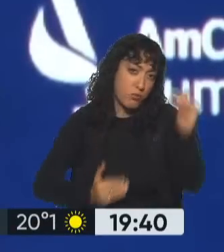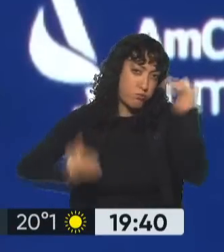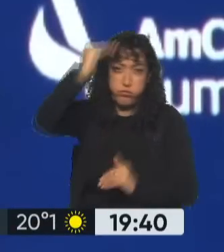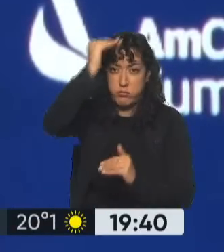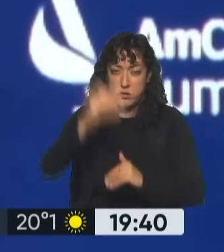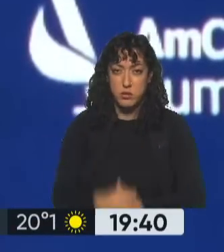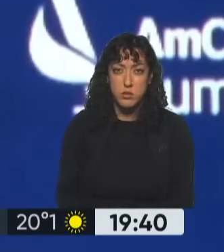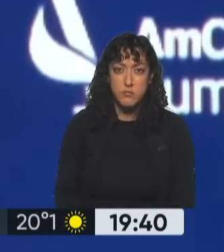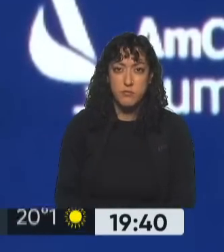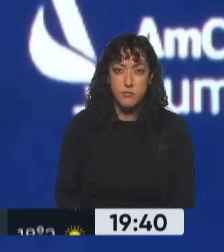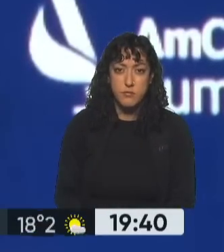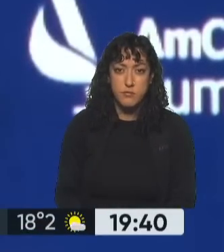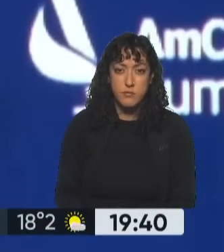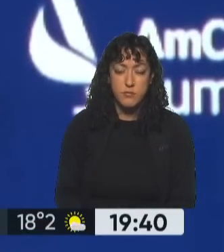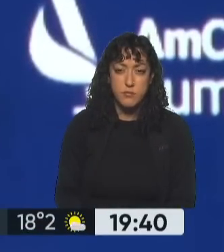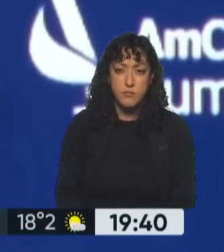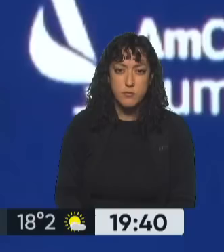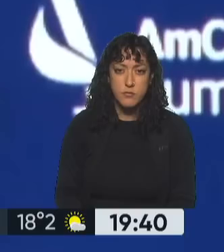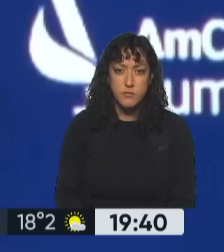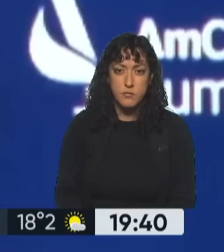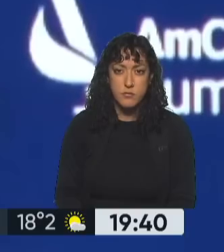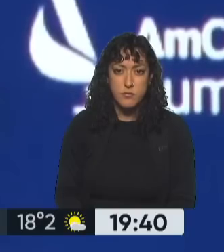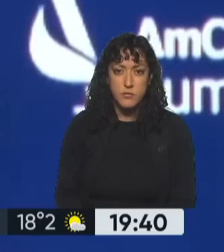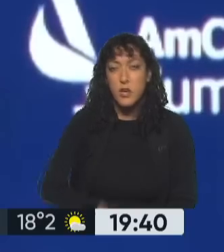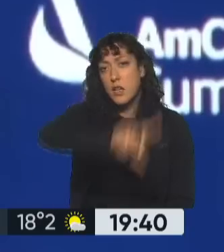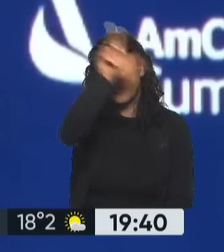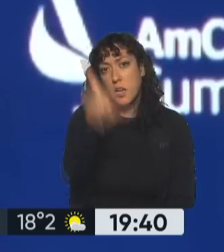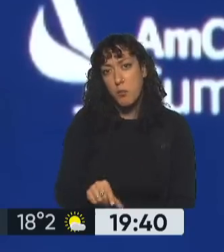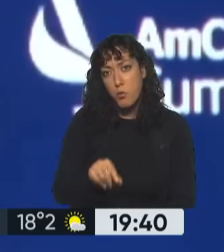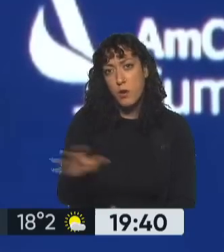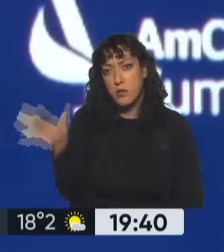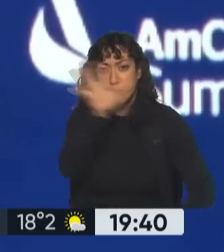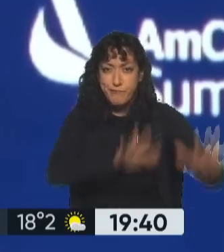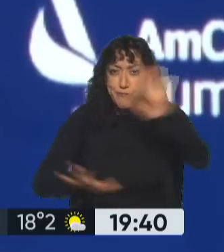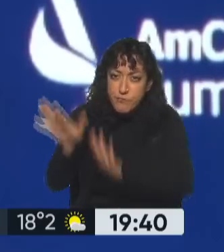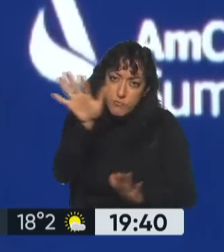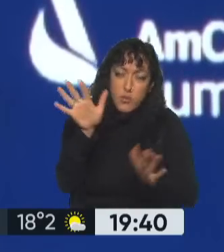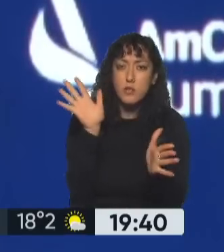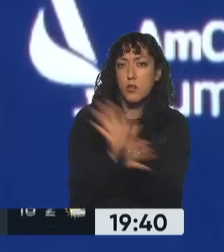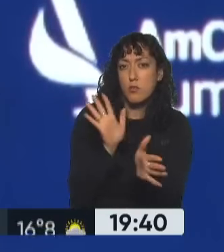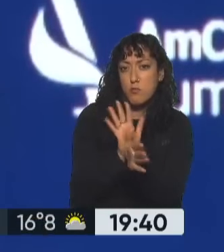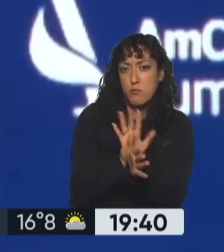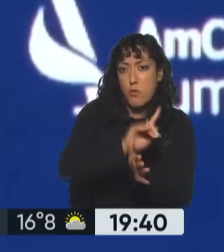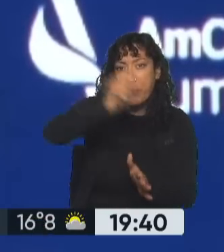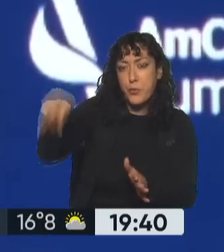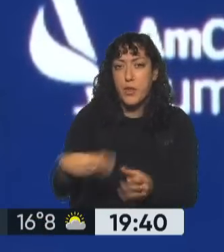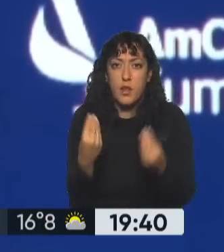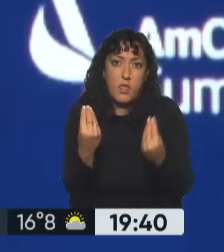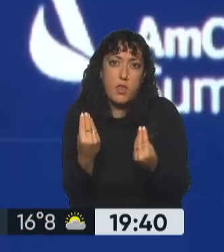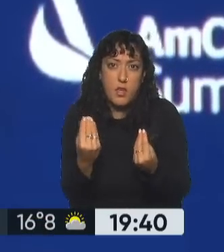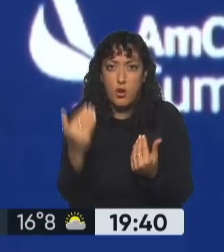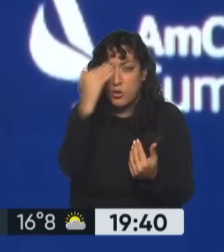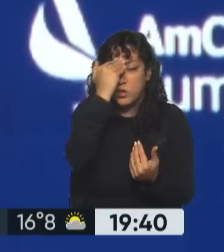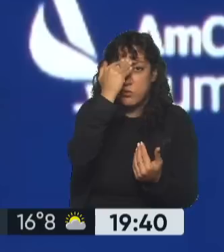El diseño de nuestra República tiene su fuente inspiradora en la Constitución